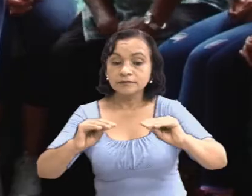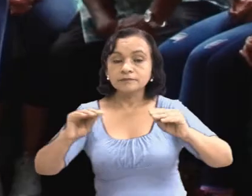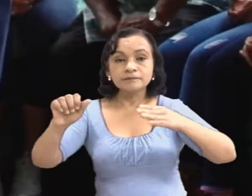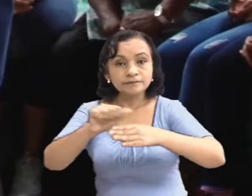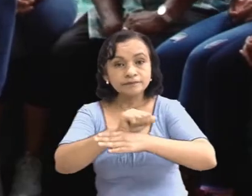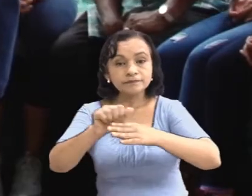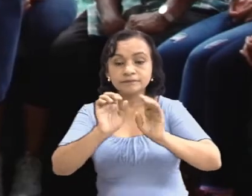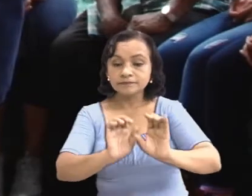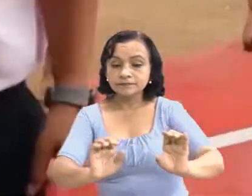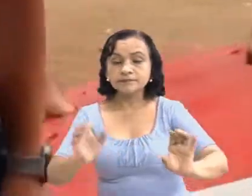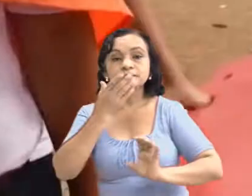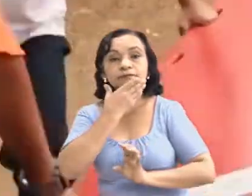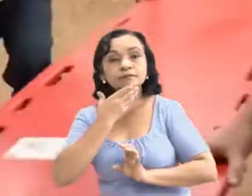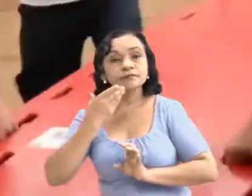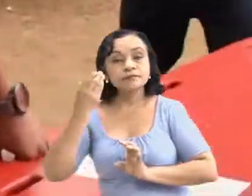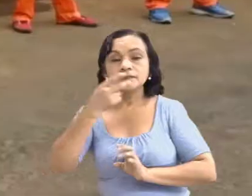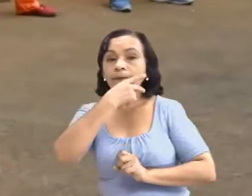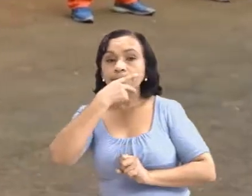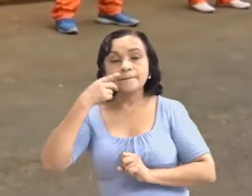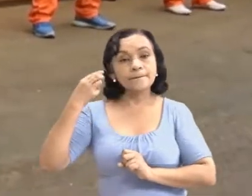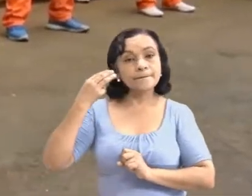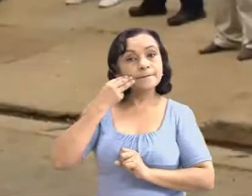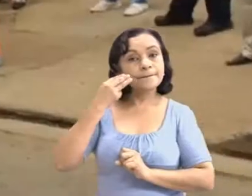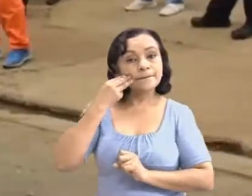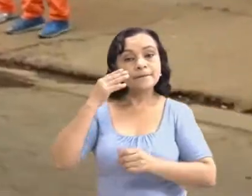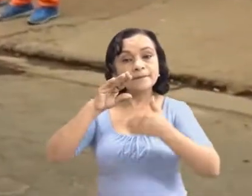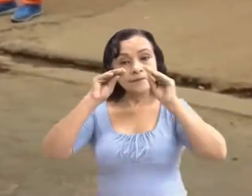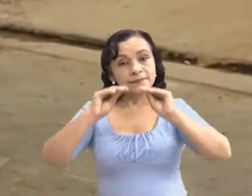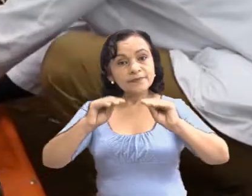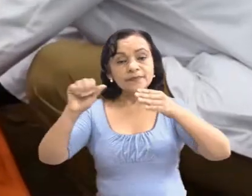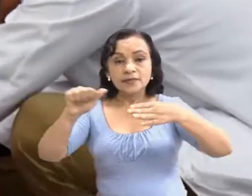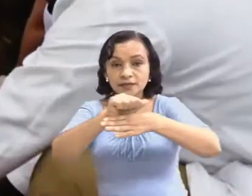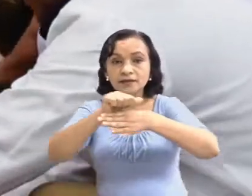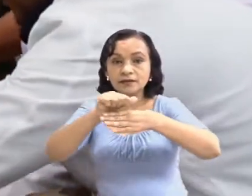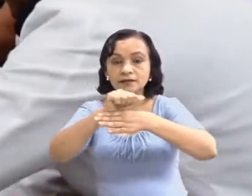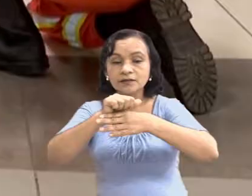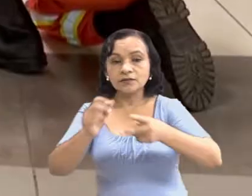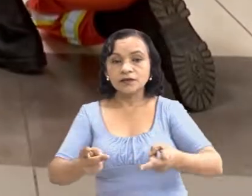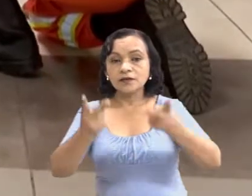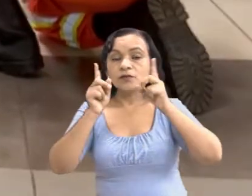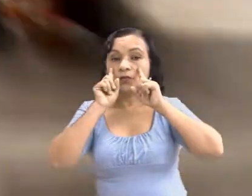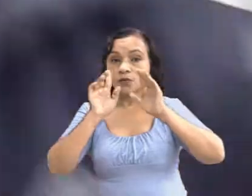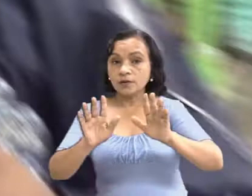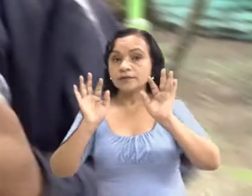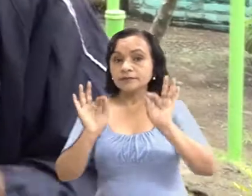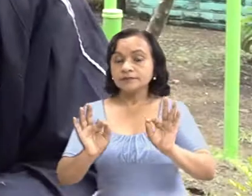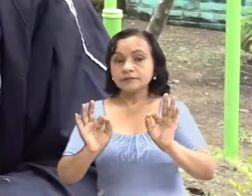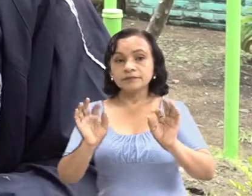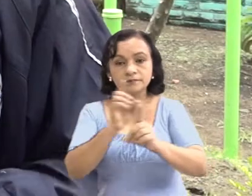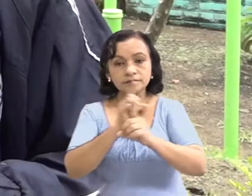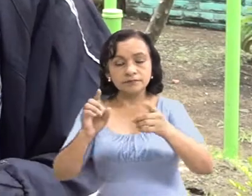preparando y organizando al niño, al joven, al padre de familia con conocimiento y práctica para una vida segura. Debemos